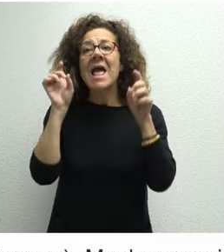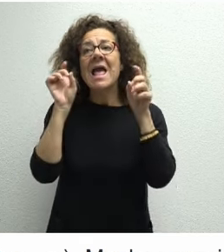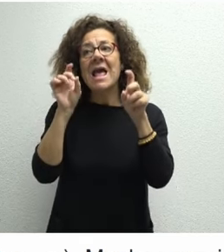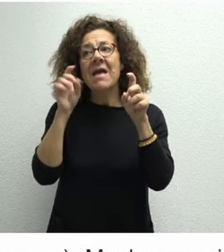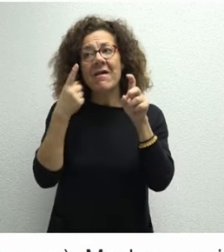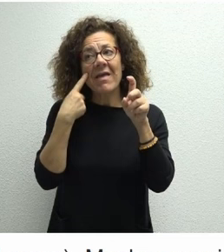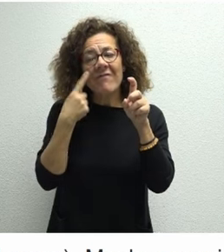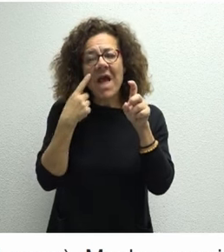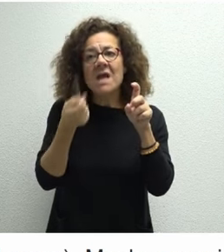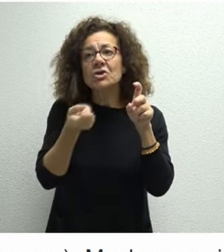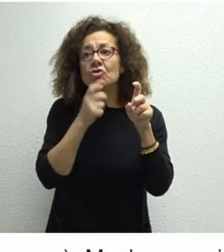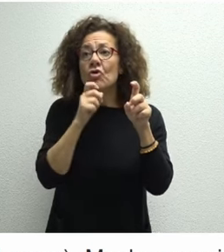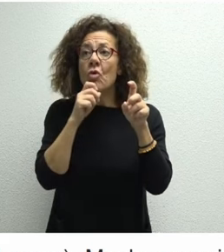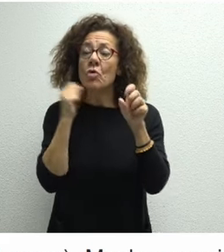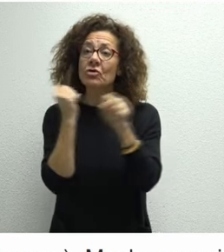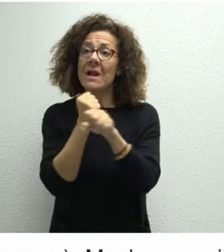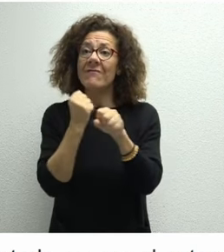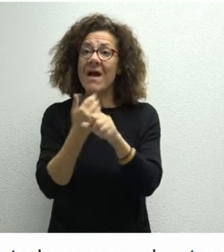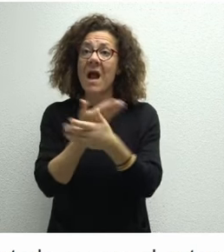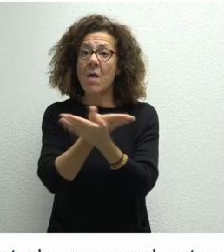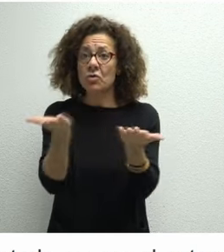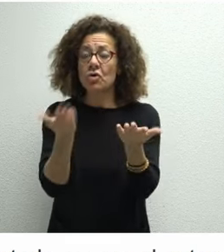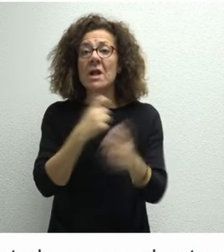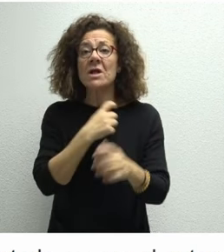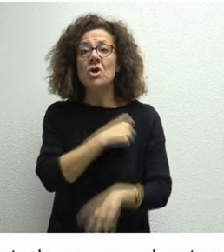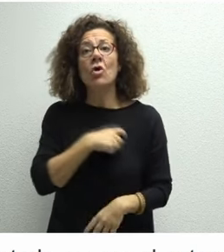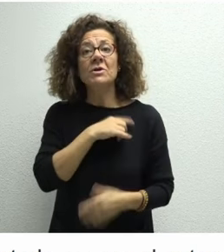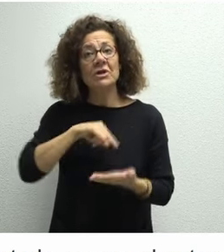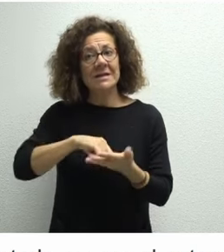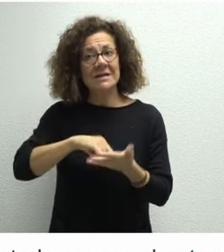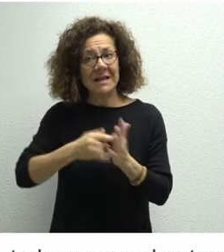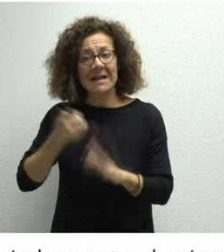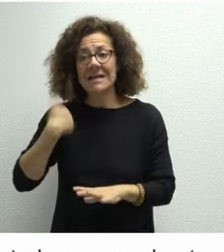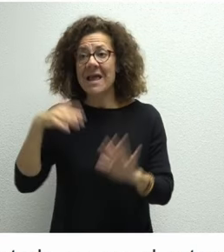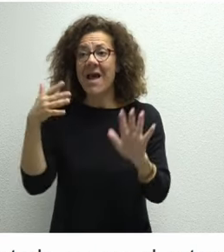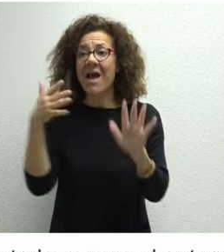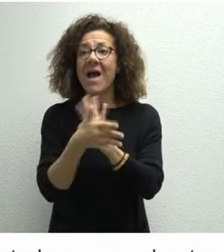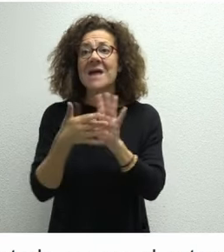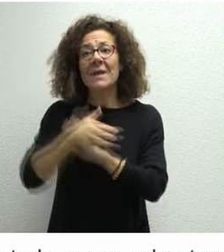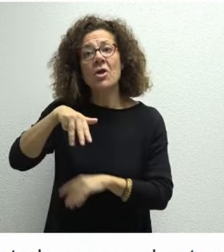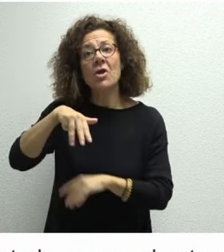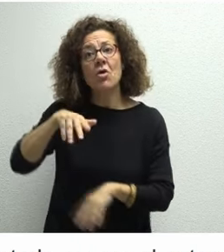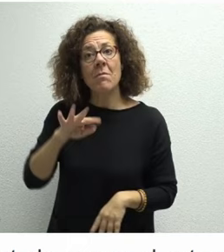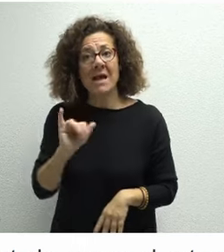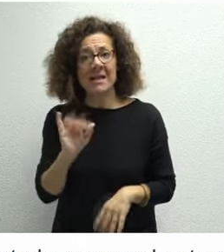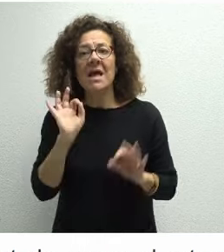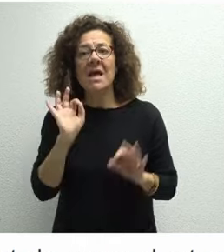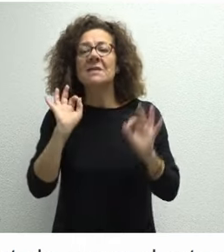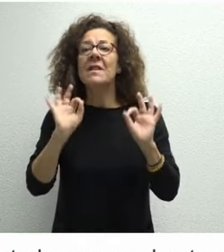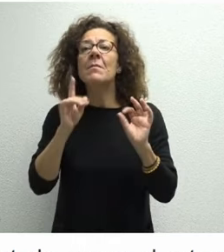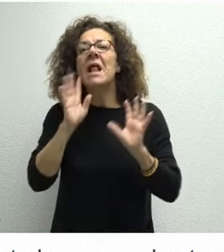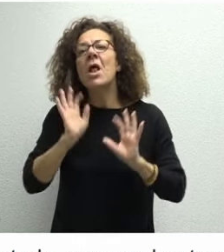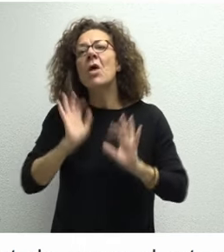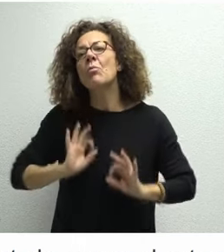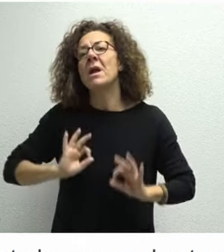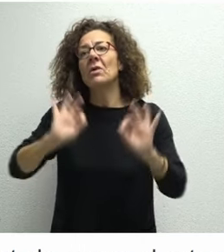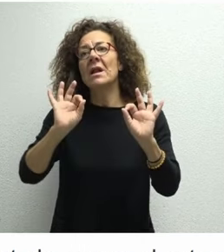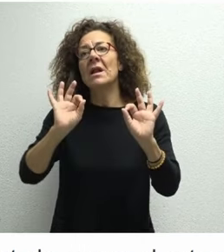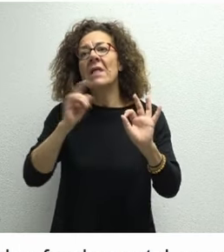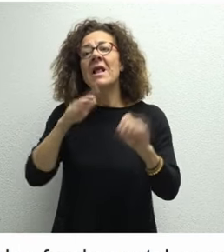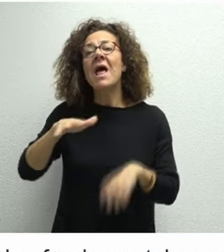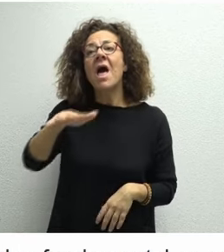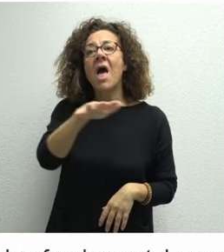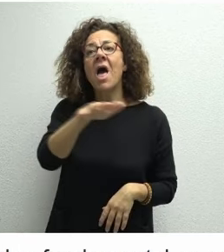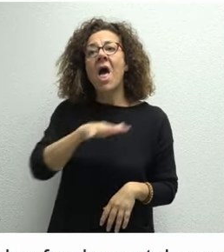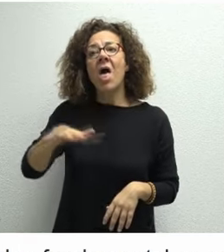trabajamos en término simple con con las comisiones técnicas que ya ha explicado Mati en concreto con la particularidad de de la zona